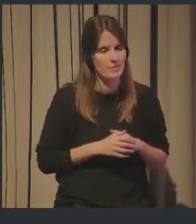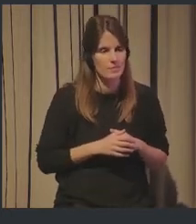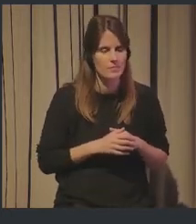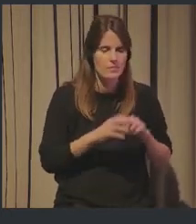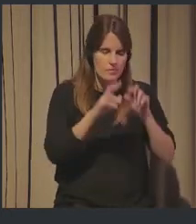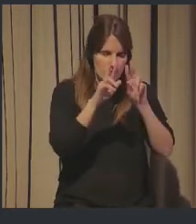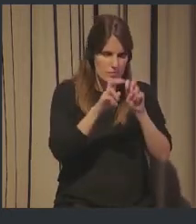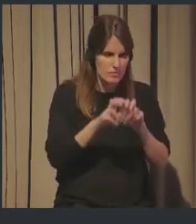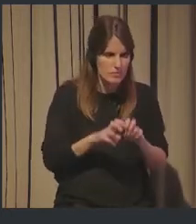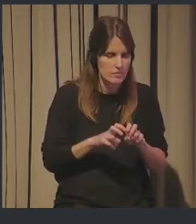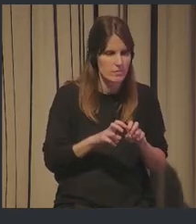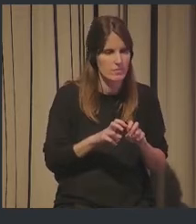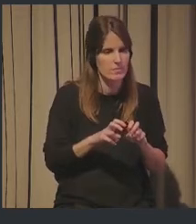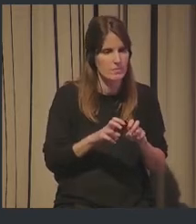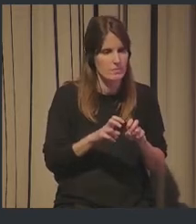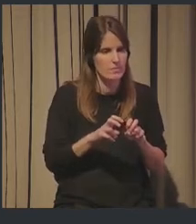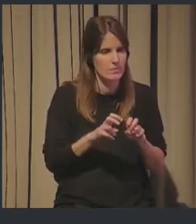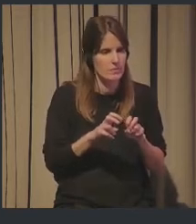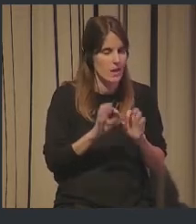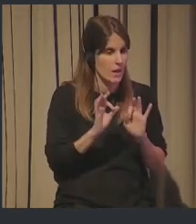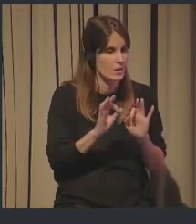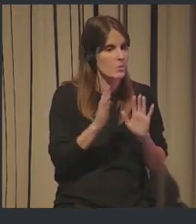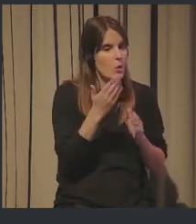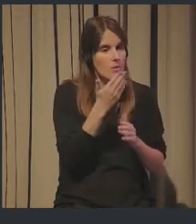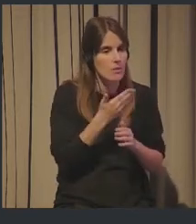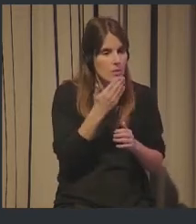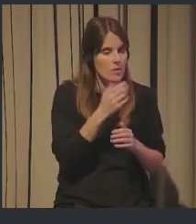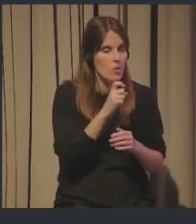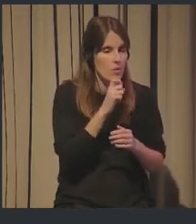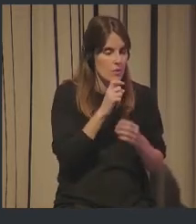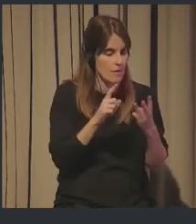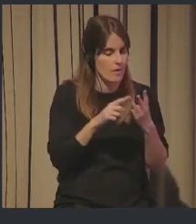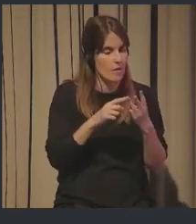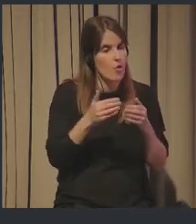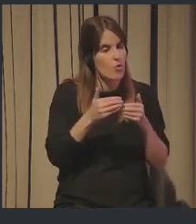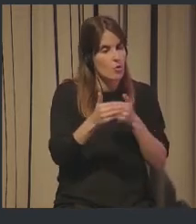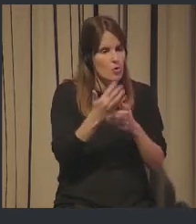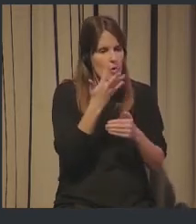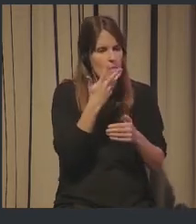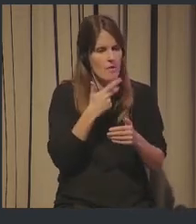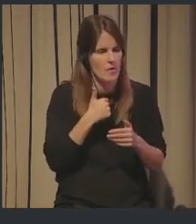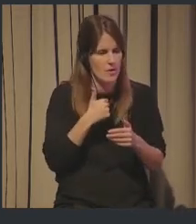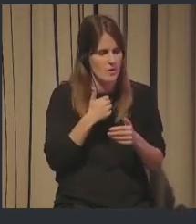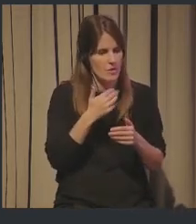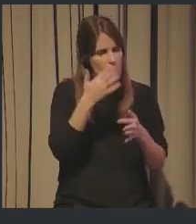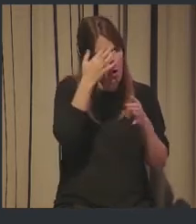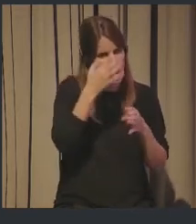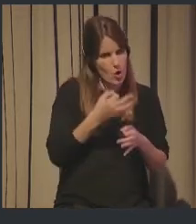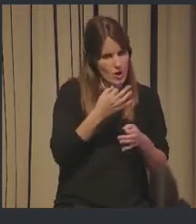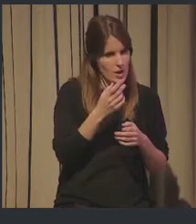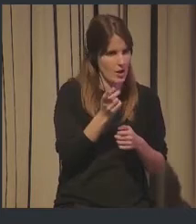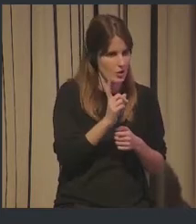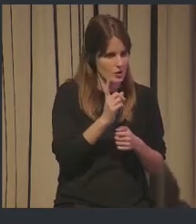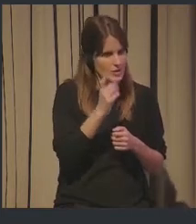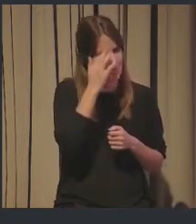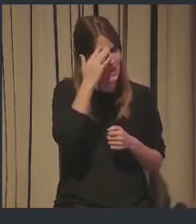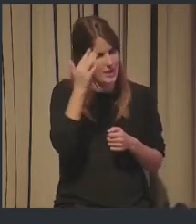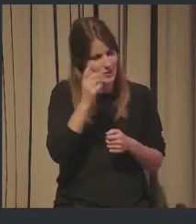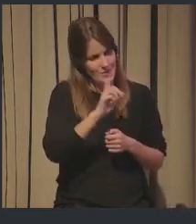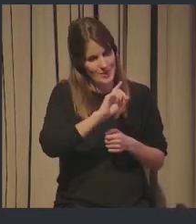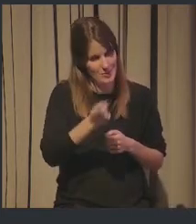de una manera u otra. Y por último, ¿de dónde proviene el futuro preferido? No viene de la lógica, tampoco proviene de la